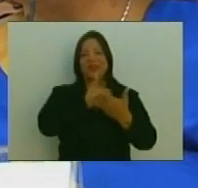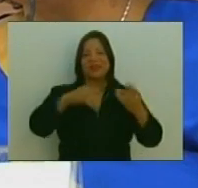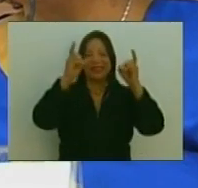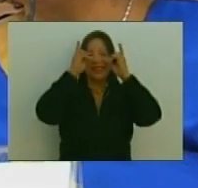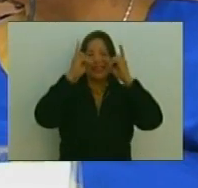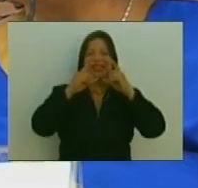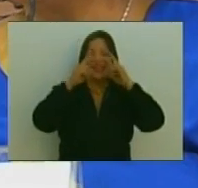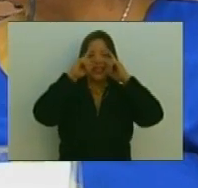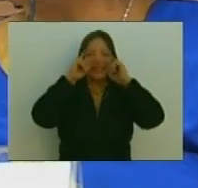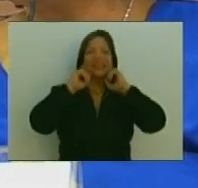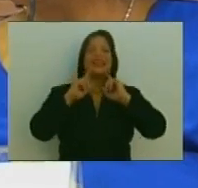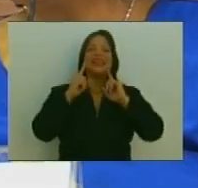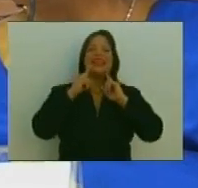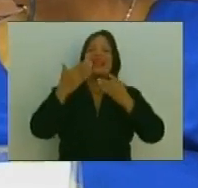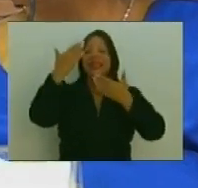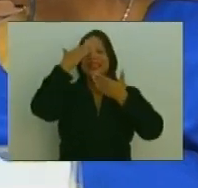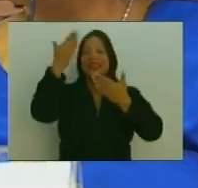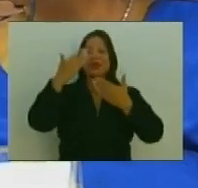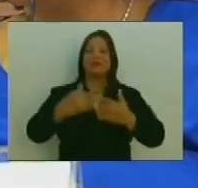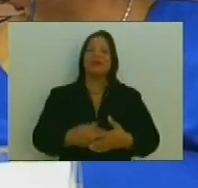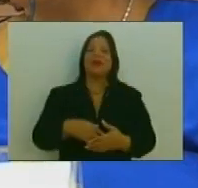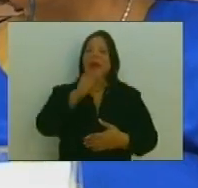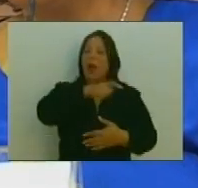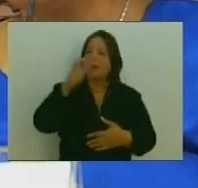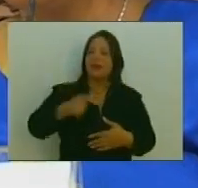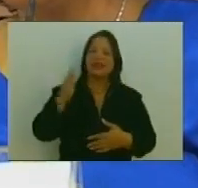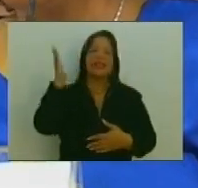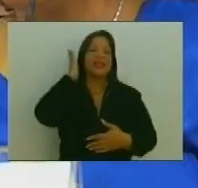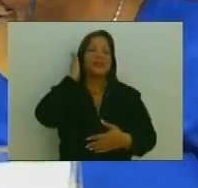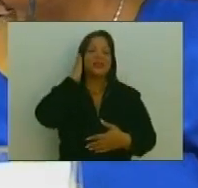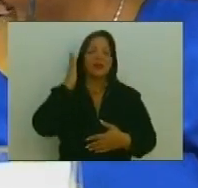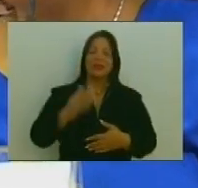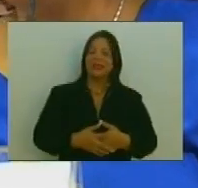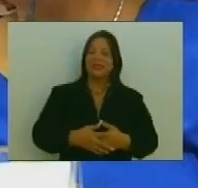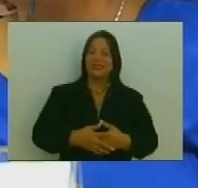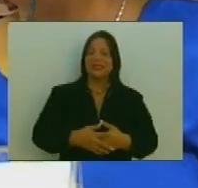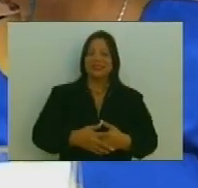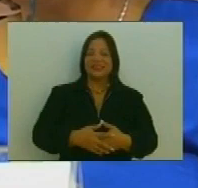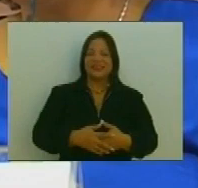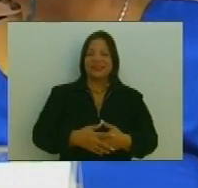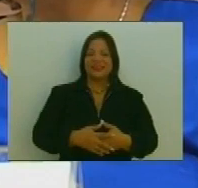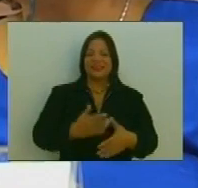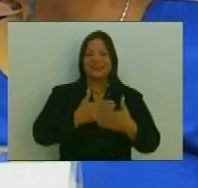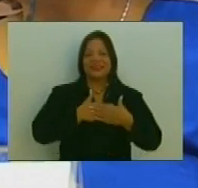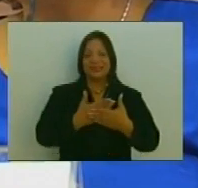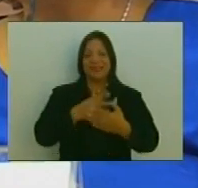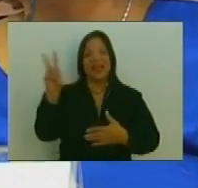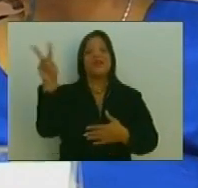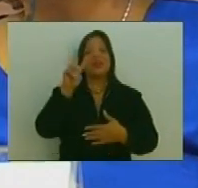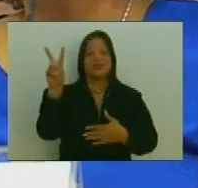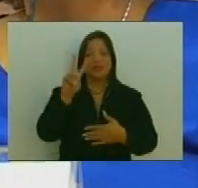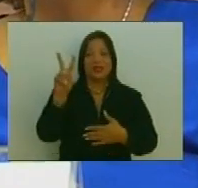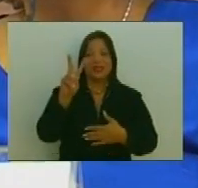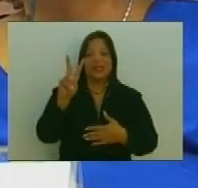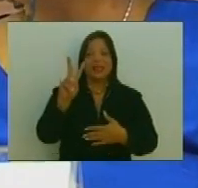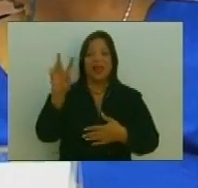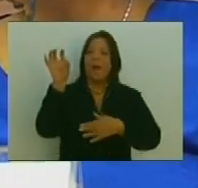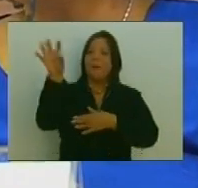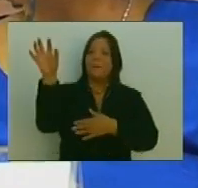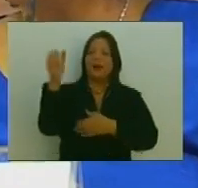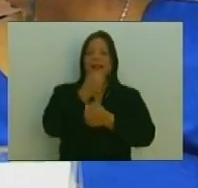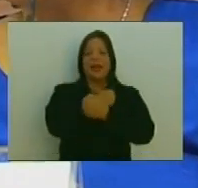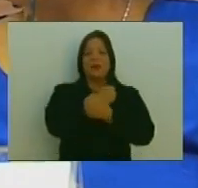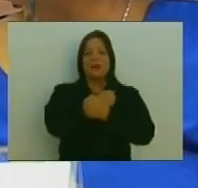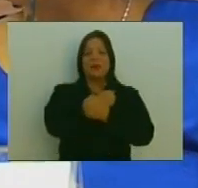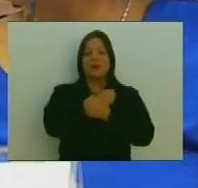Les dijimos que les saludamos a las personas con discapacidad auditiva y que desde Venezuela, patria querida,